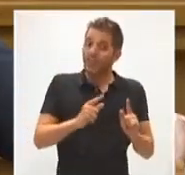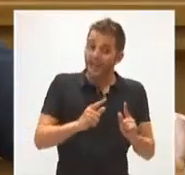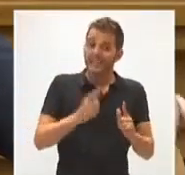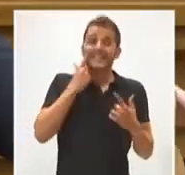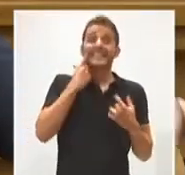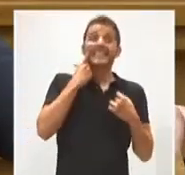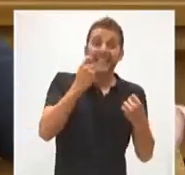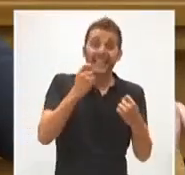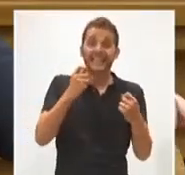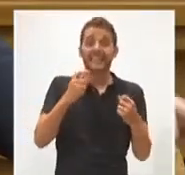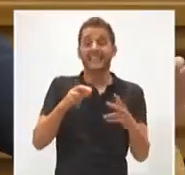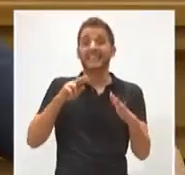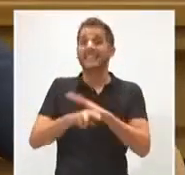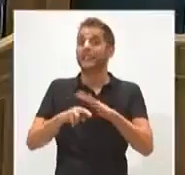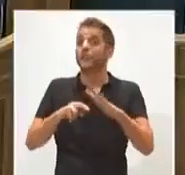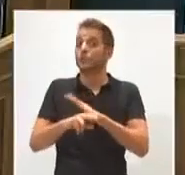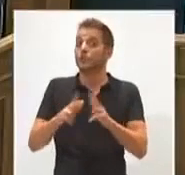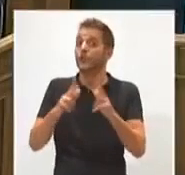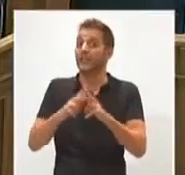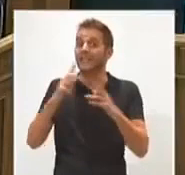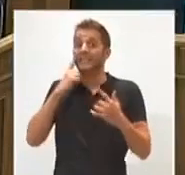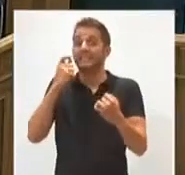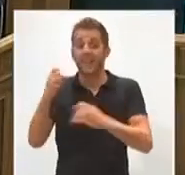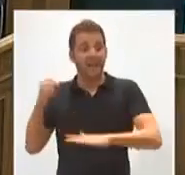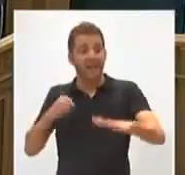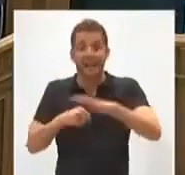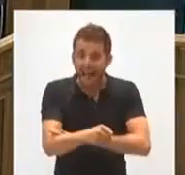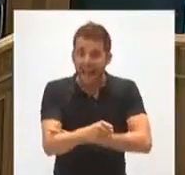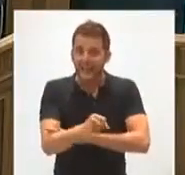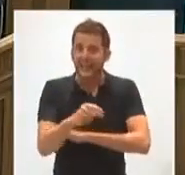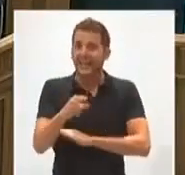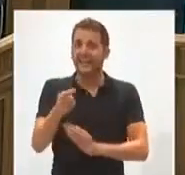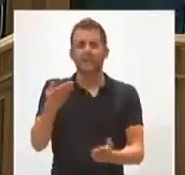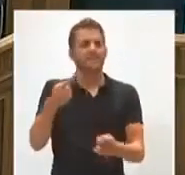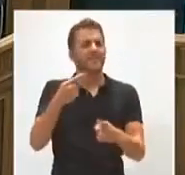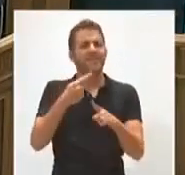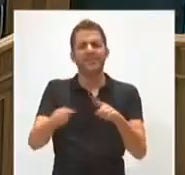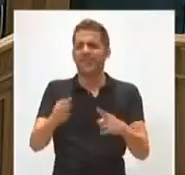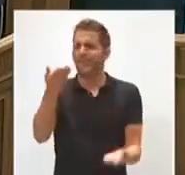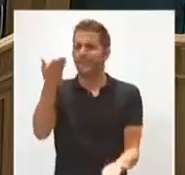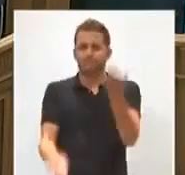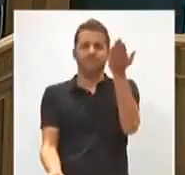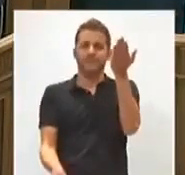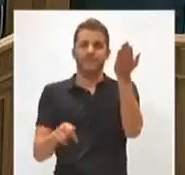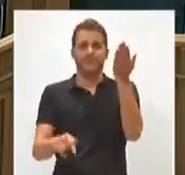sanitarios de toda españa' para tomarlos con mucha diferencia con muchísimas